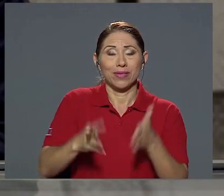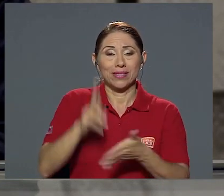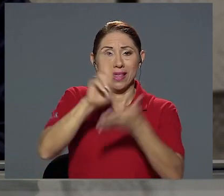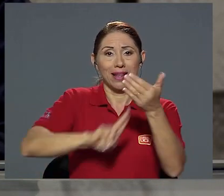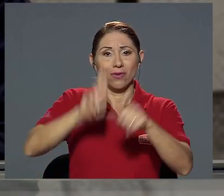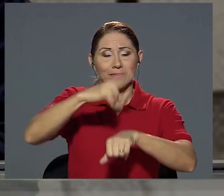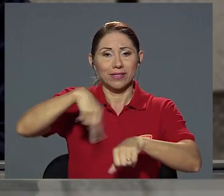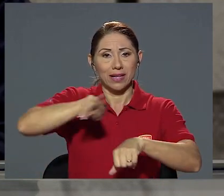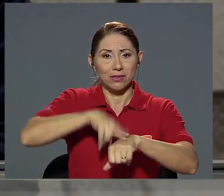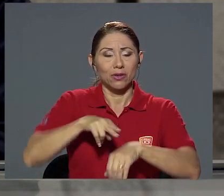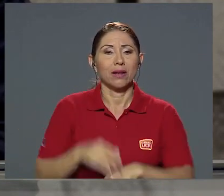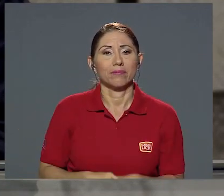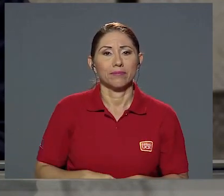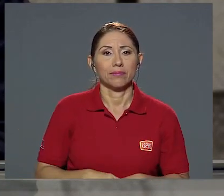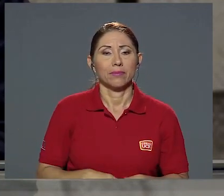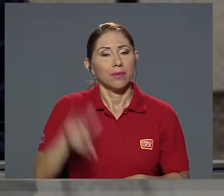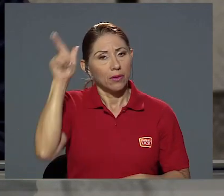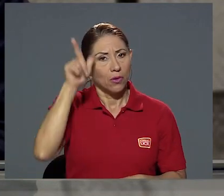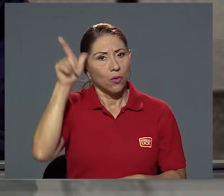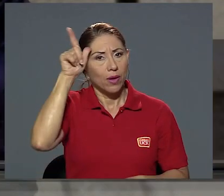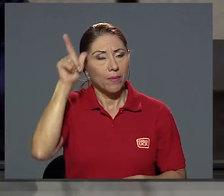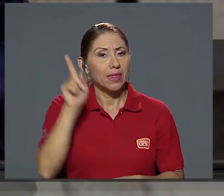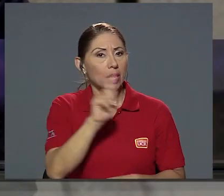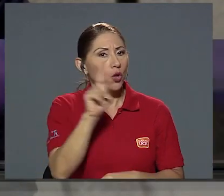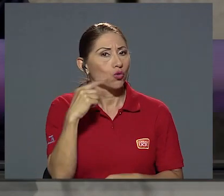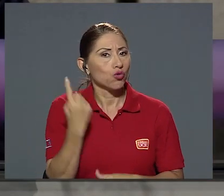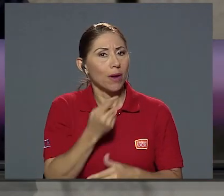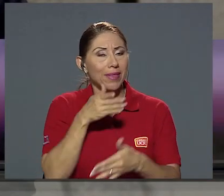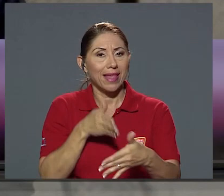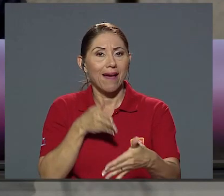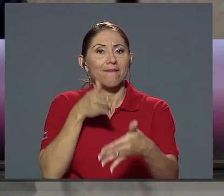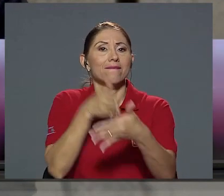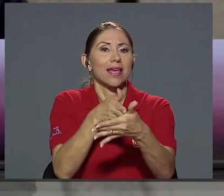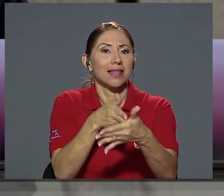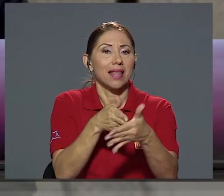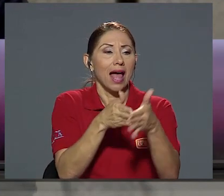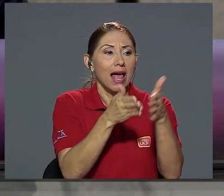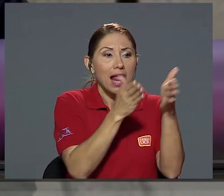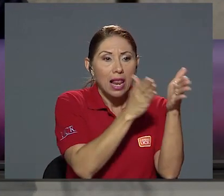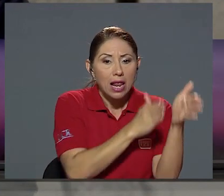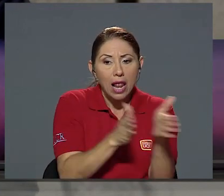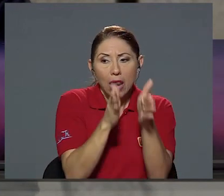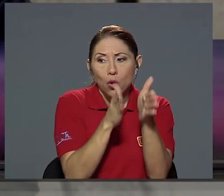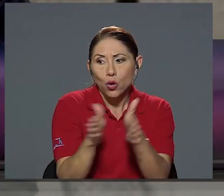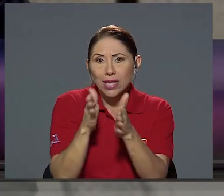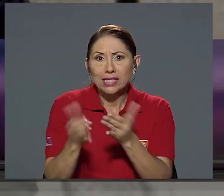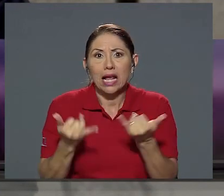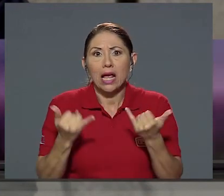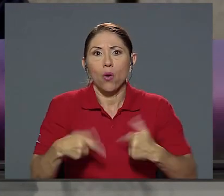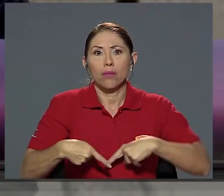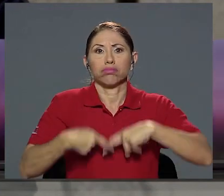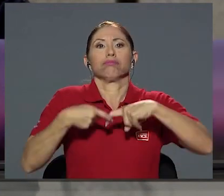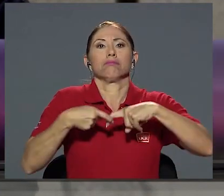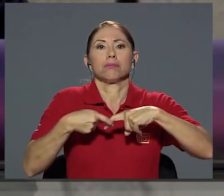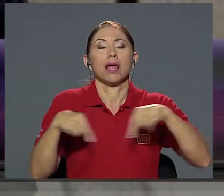Nacional. Obviamente afecta no solo la parte logística que está paralizada, sino también el trasiego comercial,